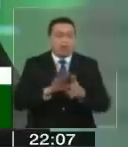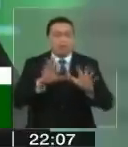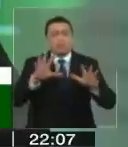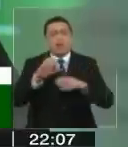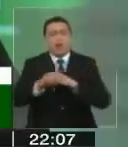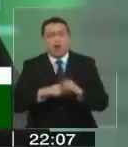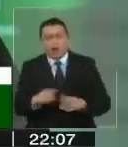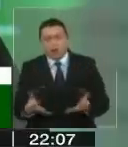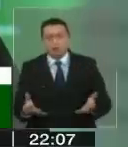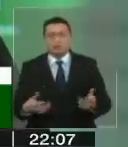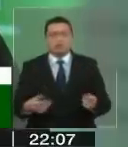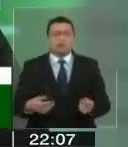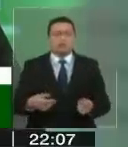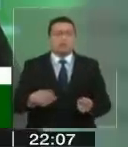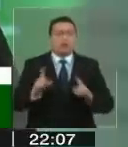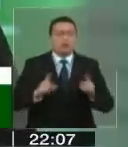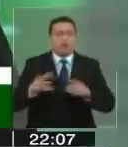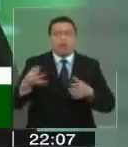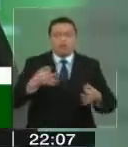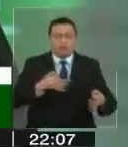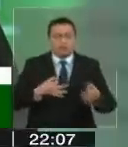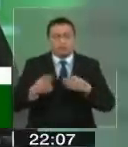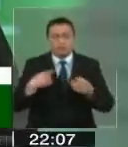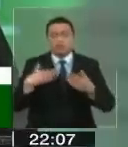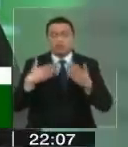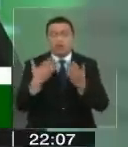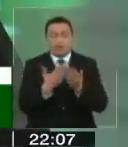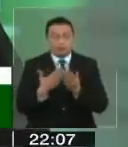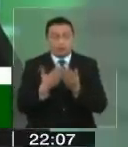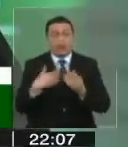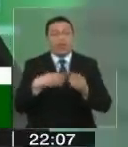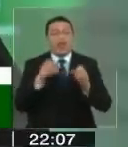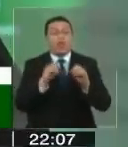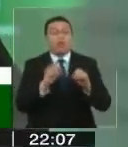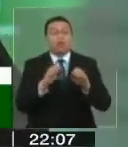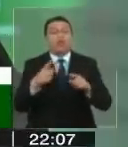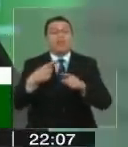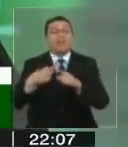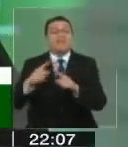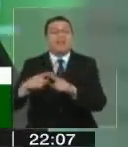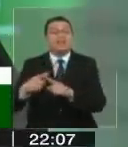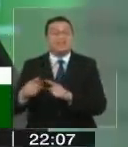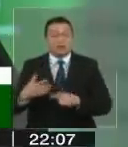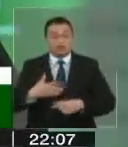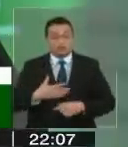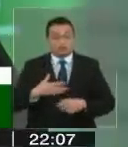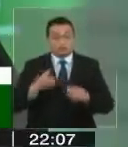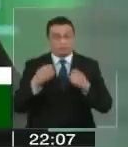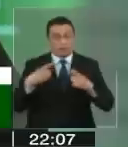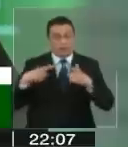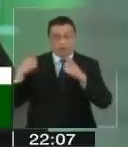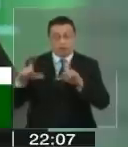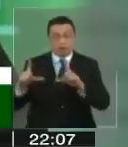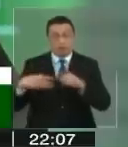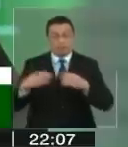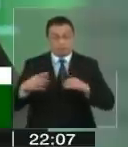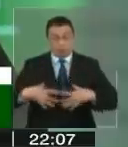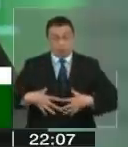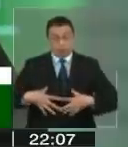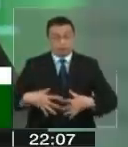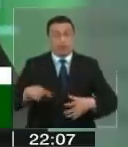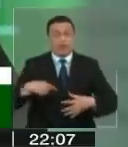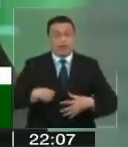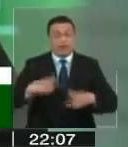años. Y yo, por esas cosas, la había estudiado educación diferencial. Me titulé, di el examen de grado embarazada